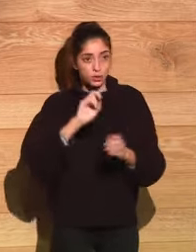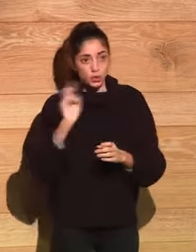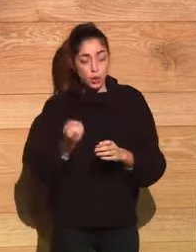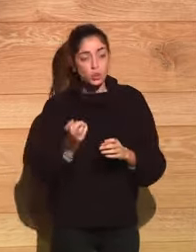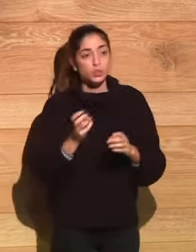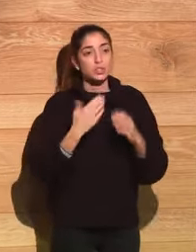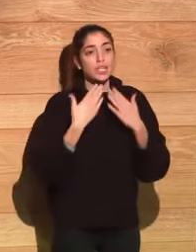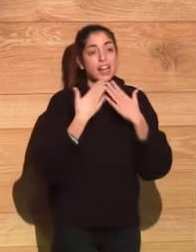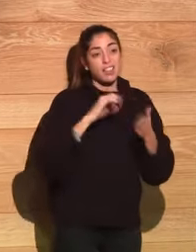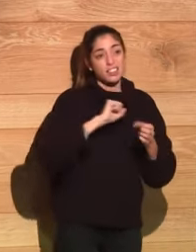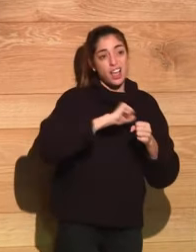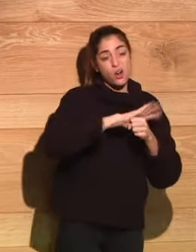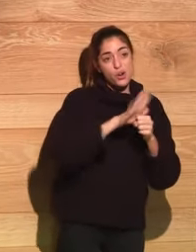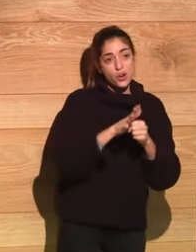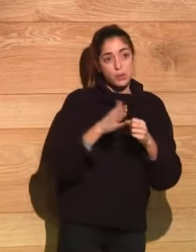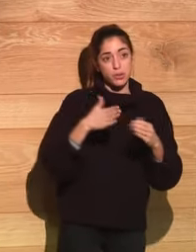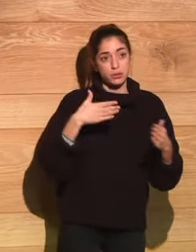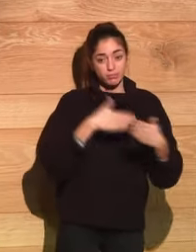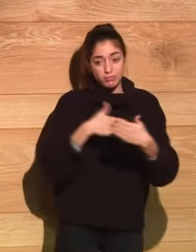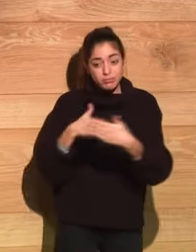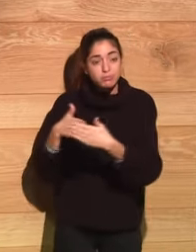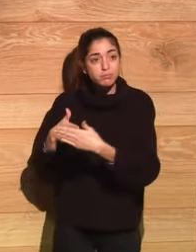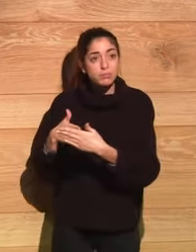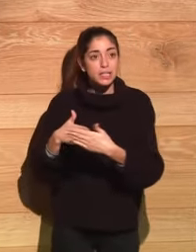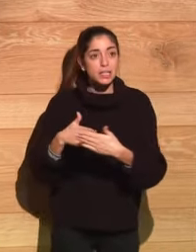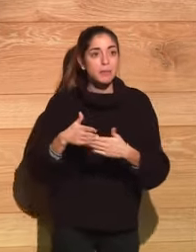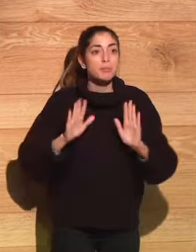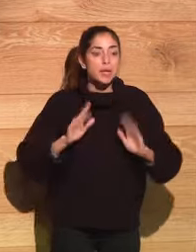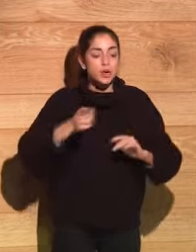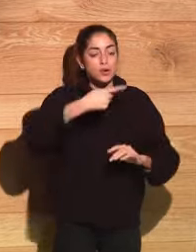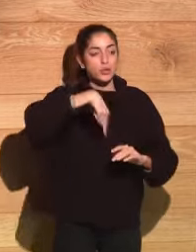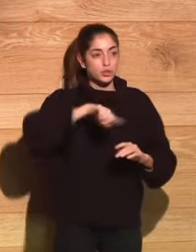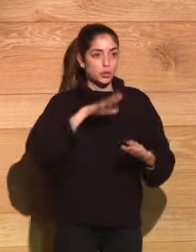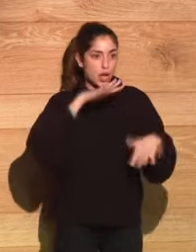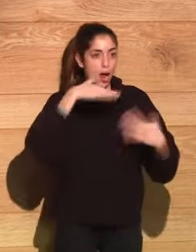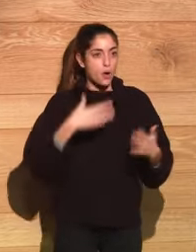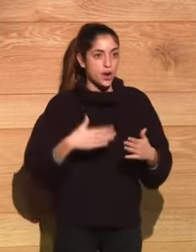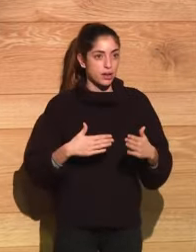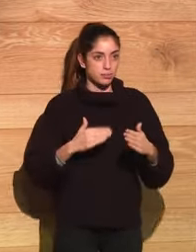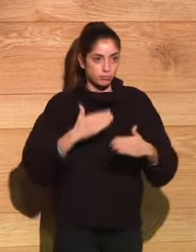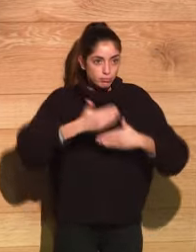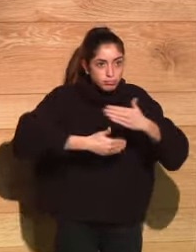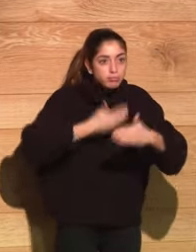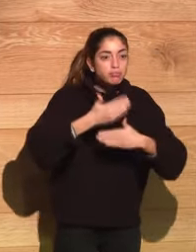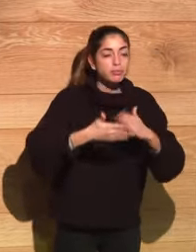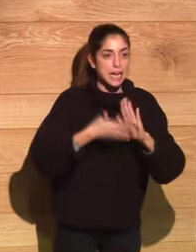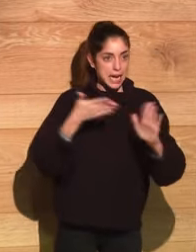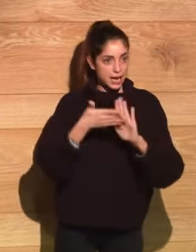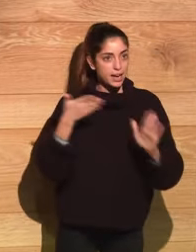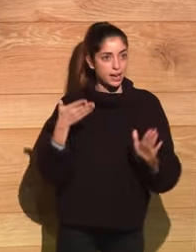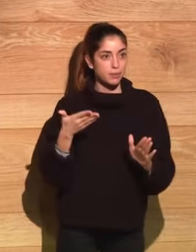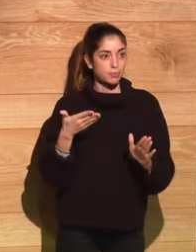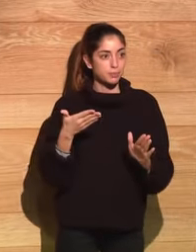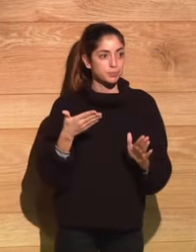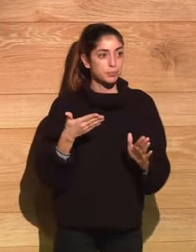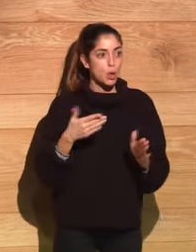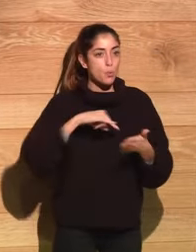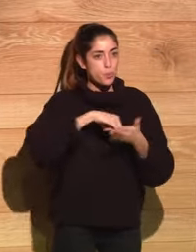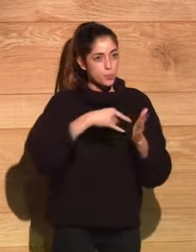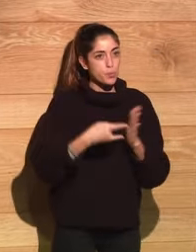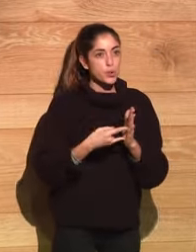que al fin hemos sido capaces de sacar adelante y que ya va a tomar velocidad de crucero. Un